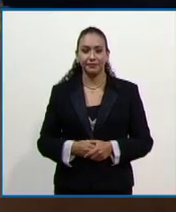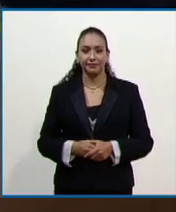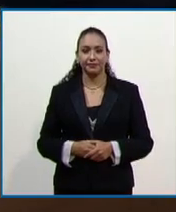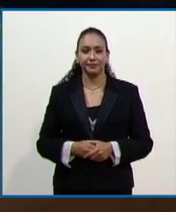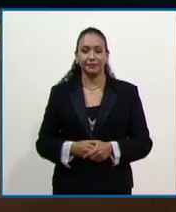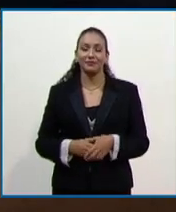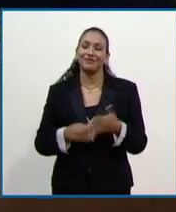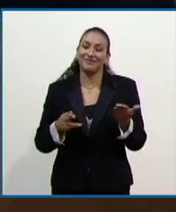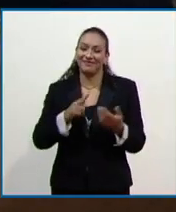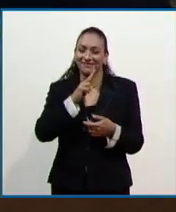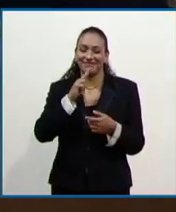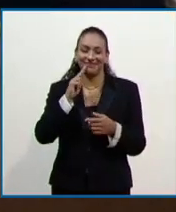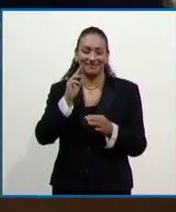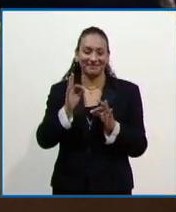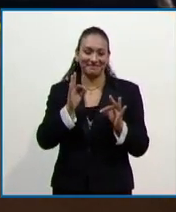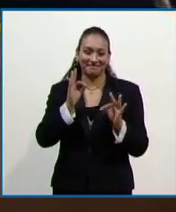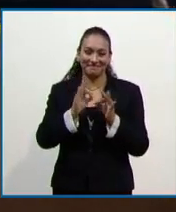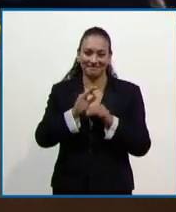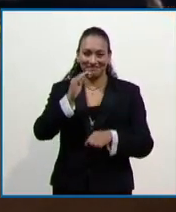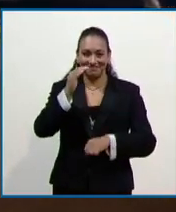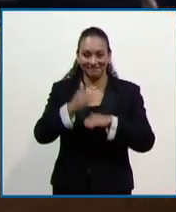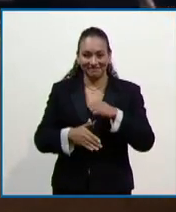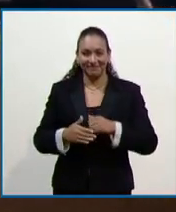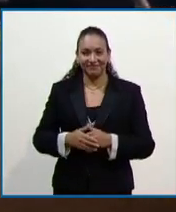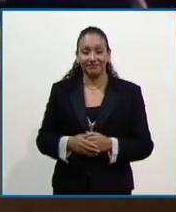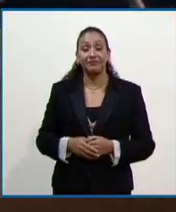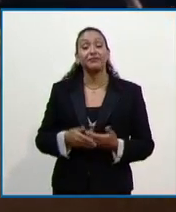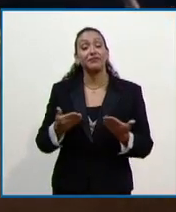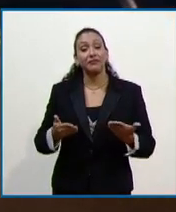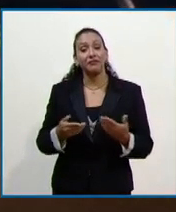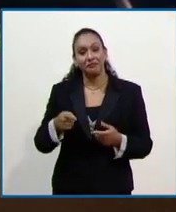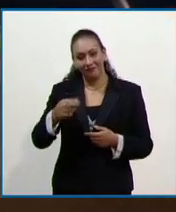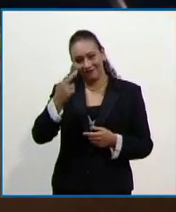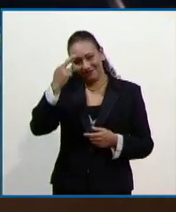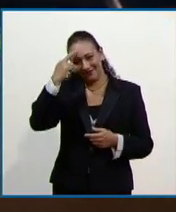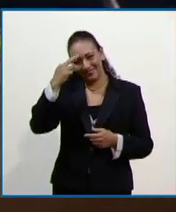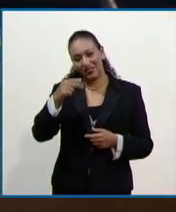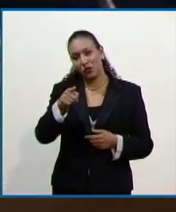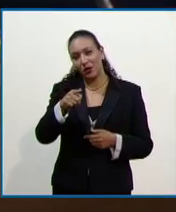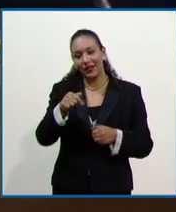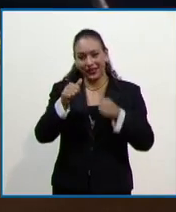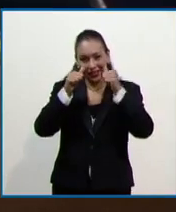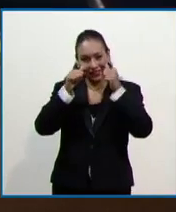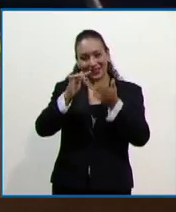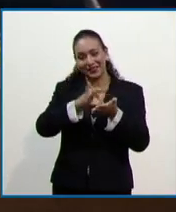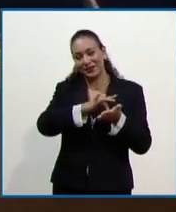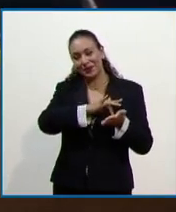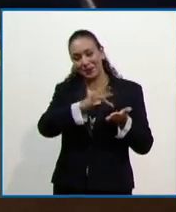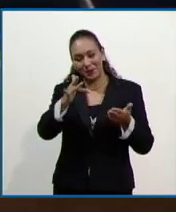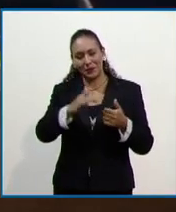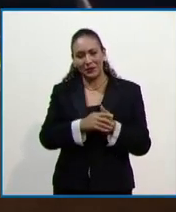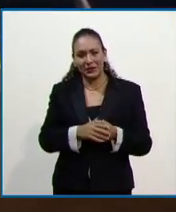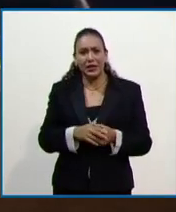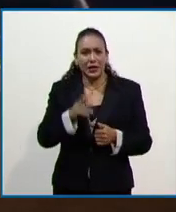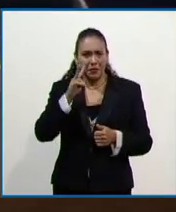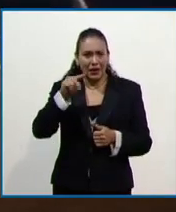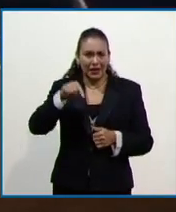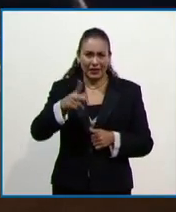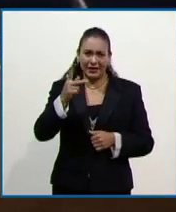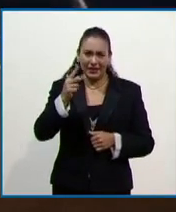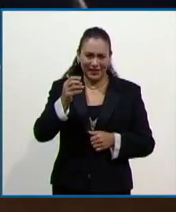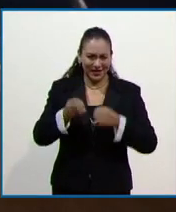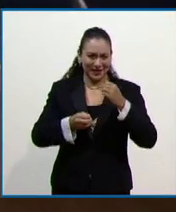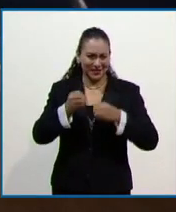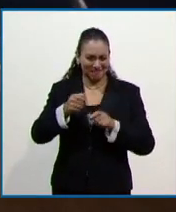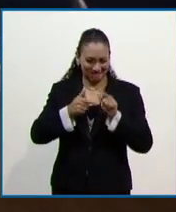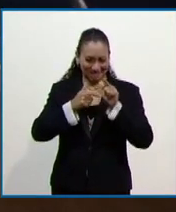Y es así como llegamos al final de este semanario judicial, como siempre agradeciendo su compañía e invitándole a mantenerse aquí en la señal del canal